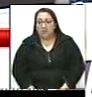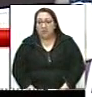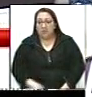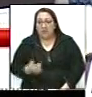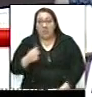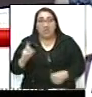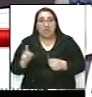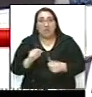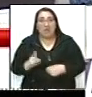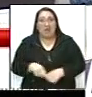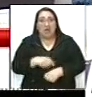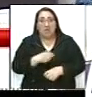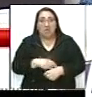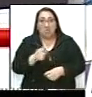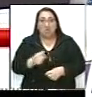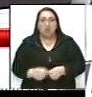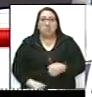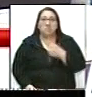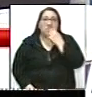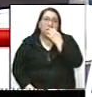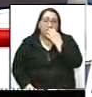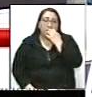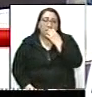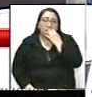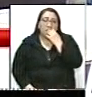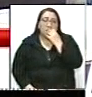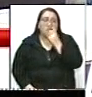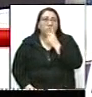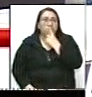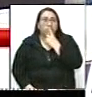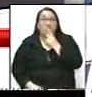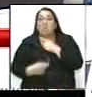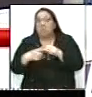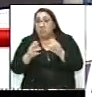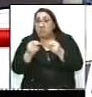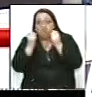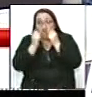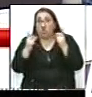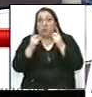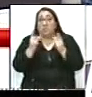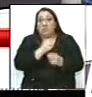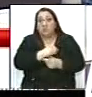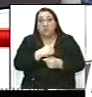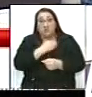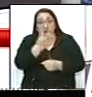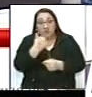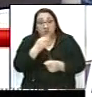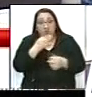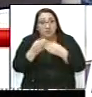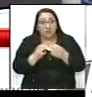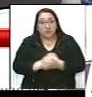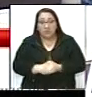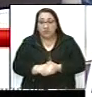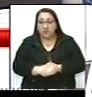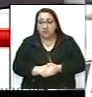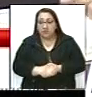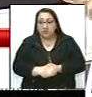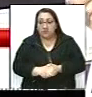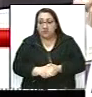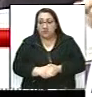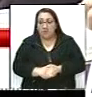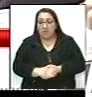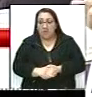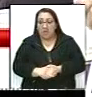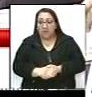bastante largo, bien buena onda realmente, pero lleno de sorpresas también de parte del Ejecutivo. Ayer estaba el Premier acá, Villanueva, y el Ministro de